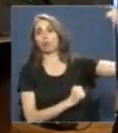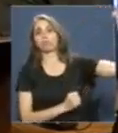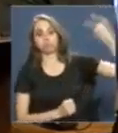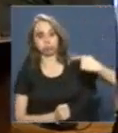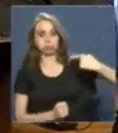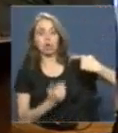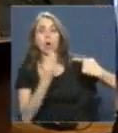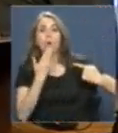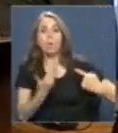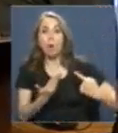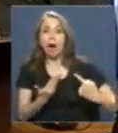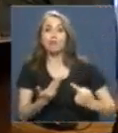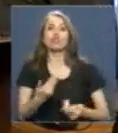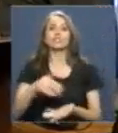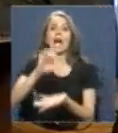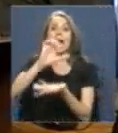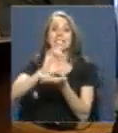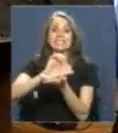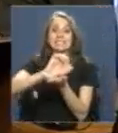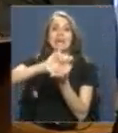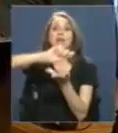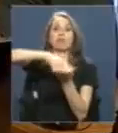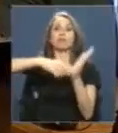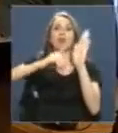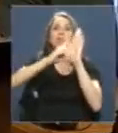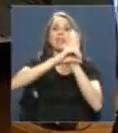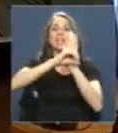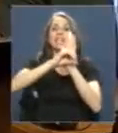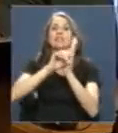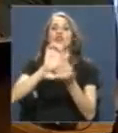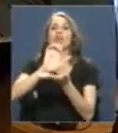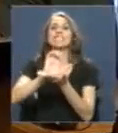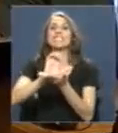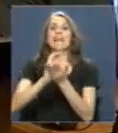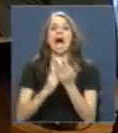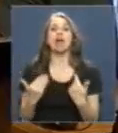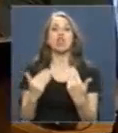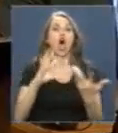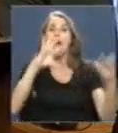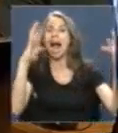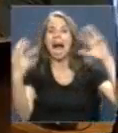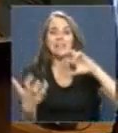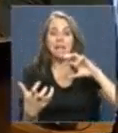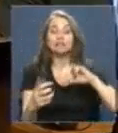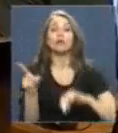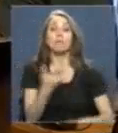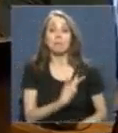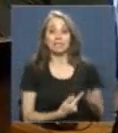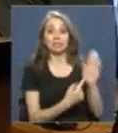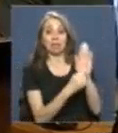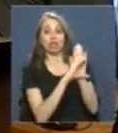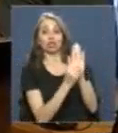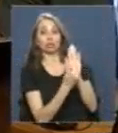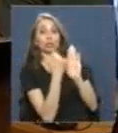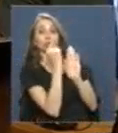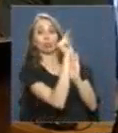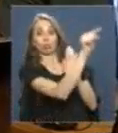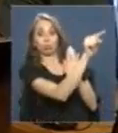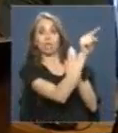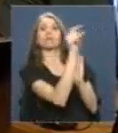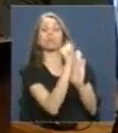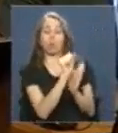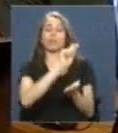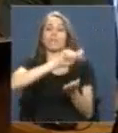se ha declarado estado de catástrofe por parte del Presidente de la República, haciendo uso de sus atribuciones